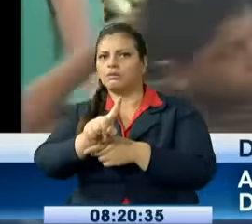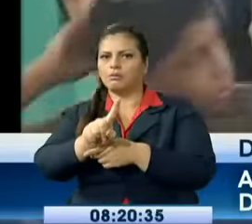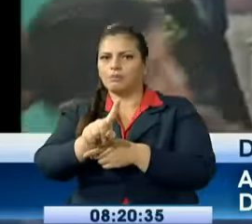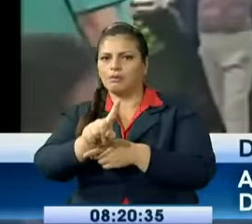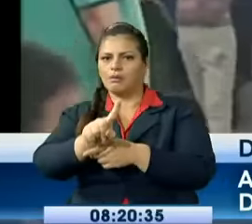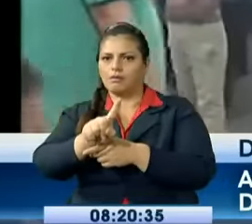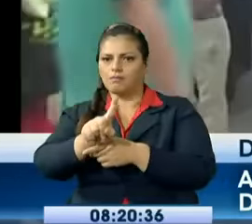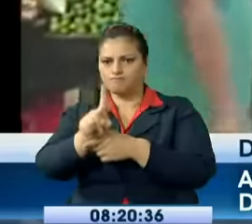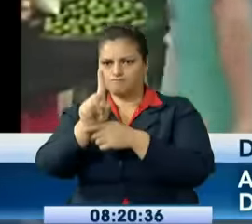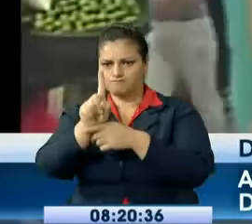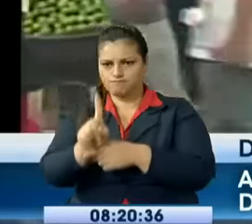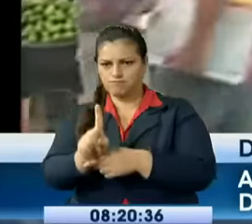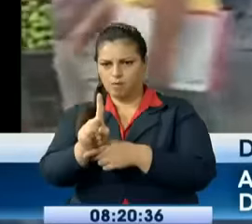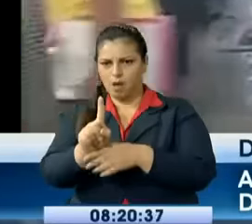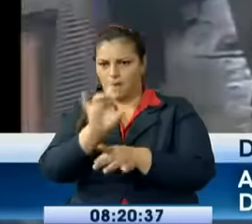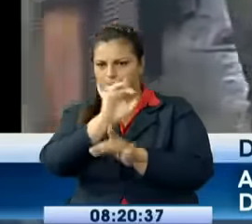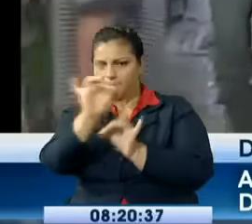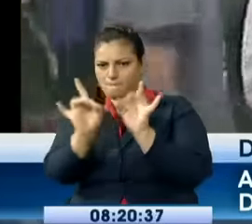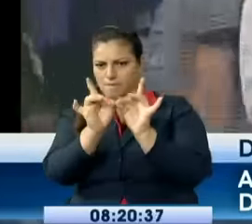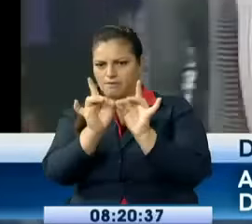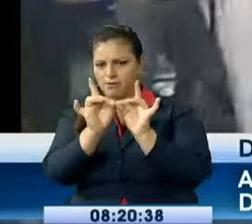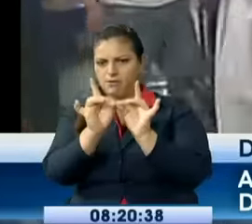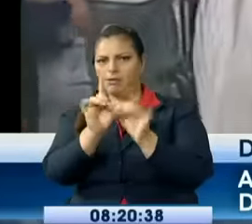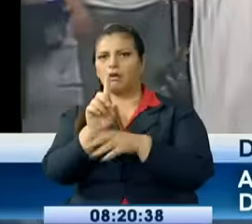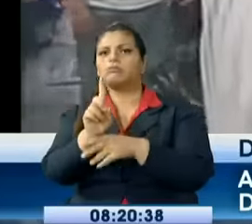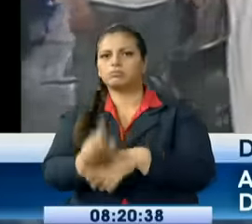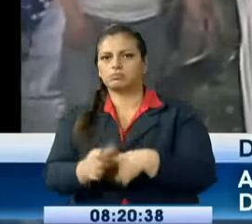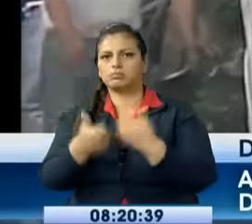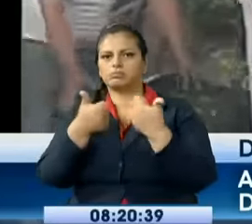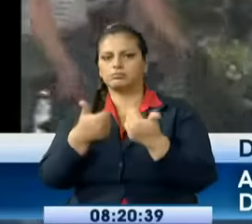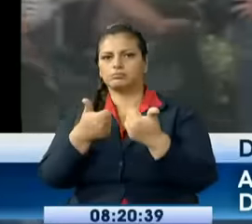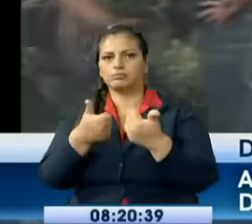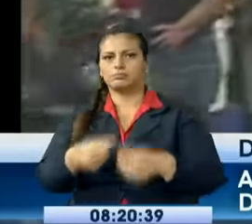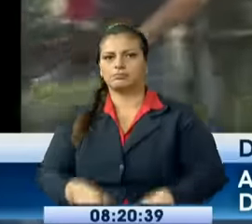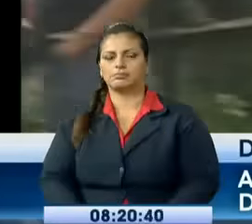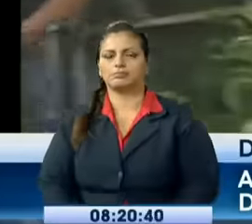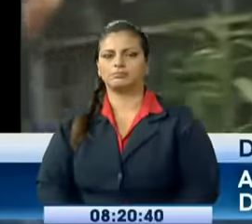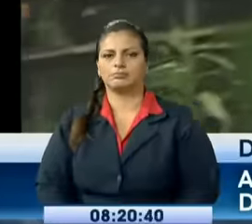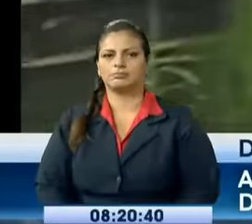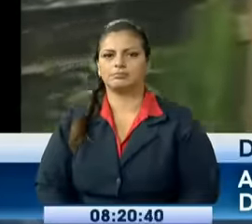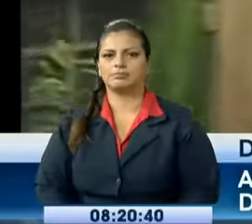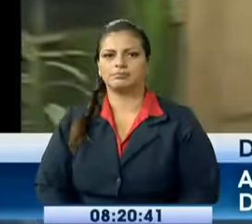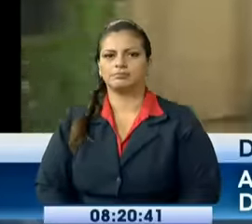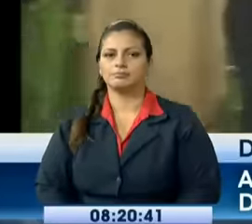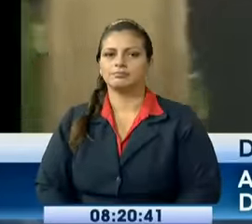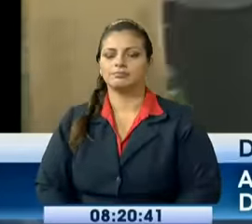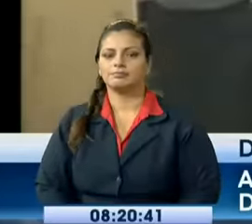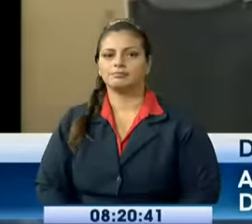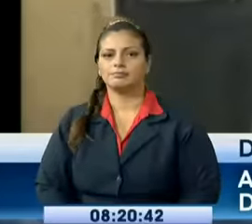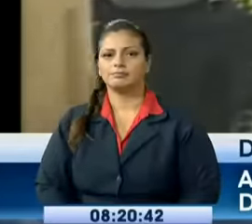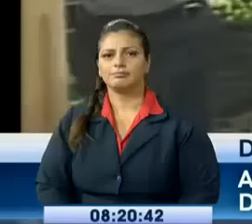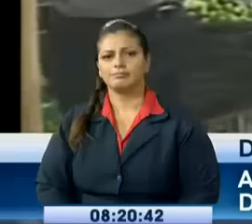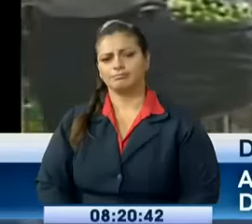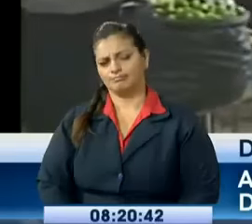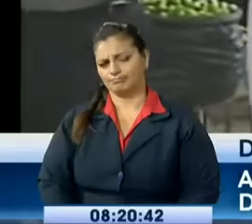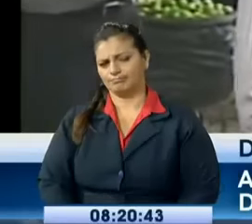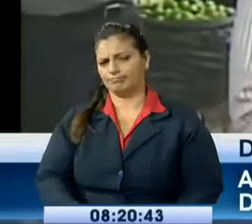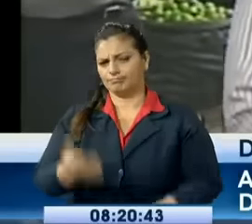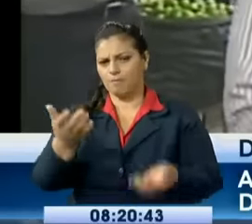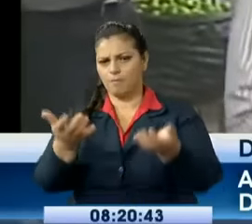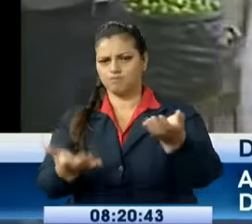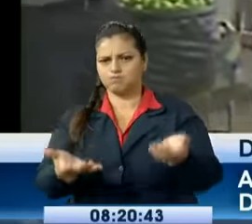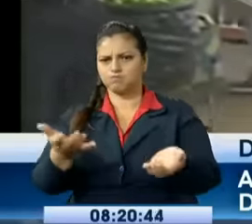Otras personas entendidas que saben de eso me dicen que eso no tiene nada que ver. Que eso no tiene nada que ver. Quizás con una caída más o menos de unos